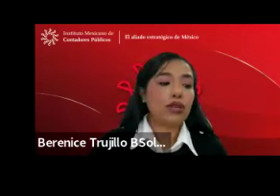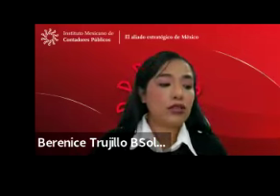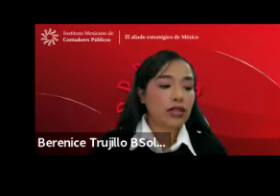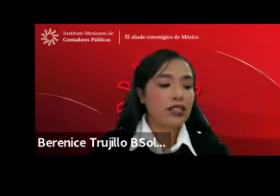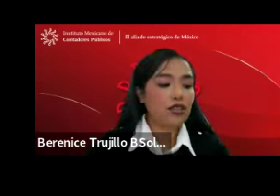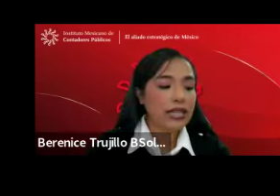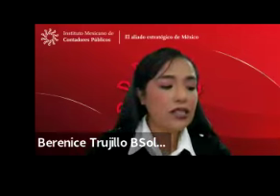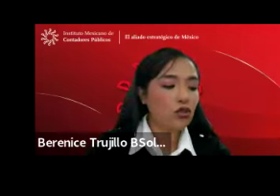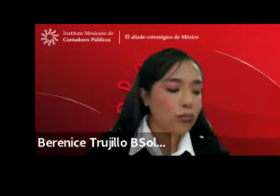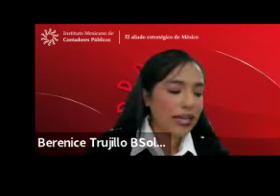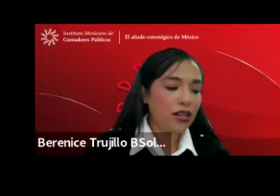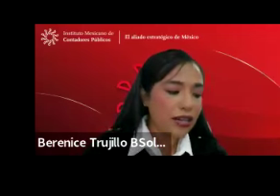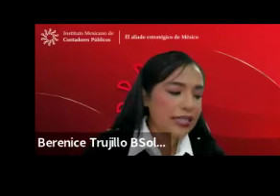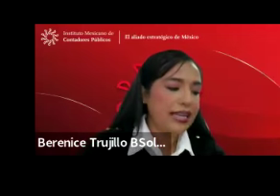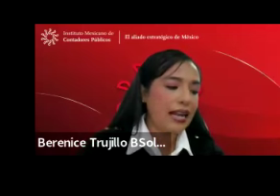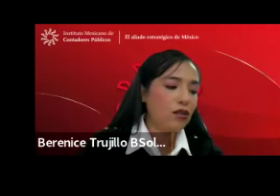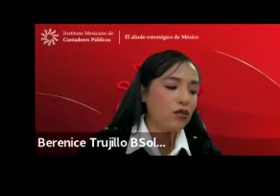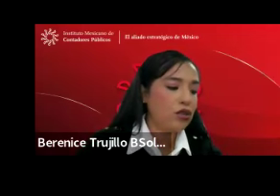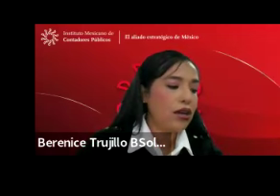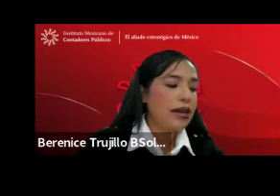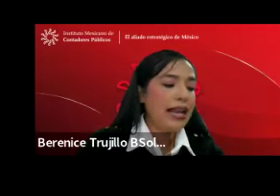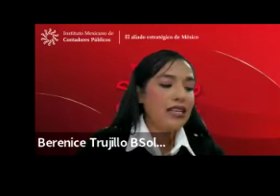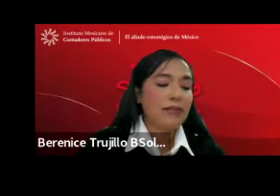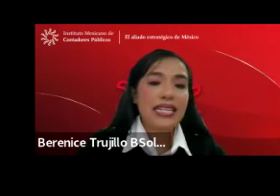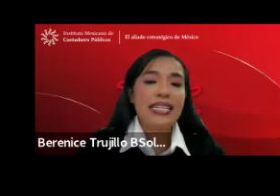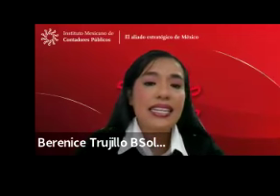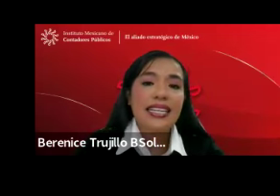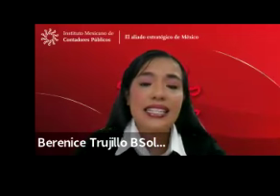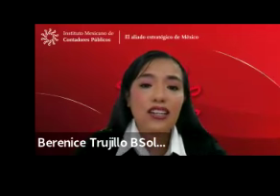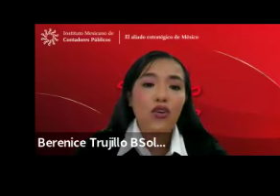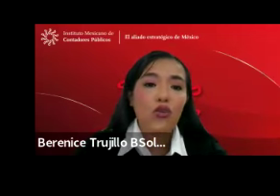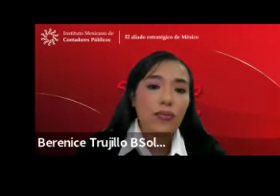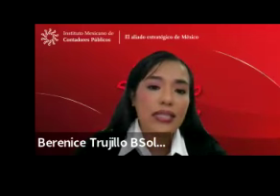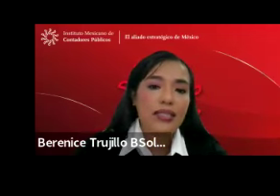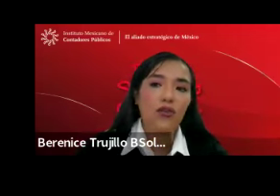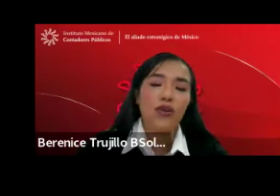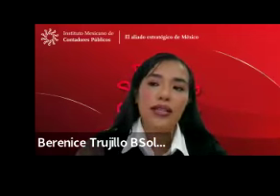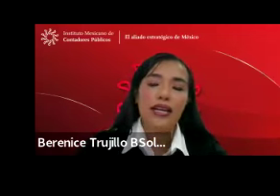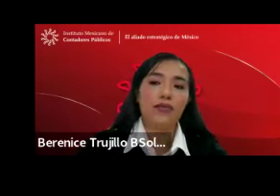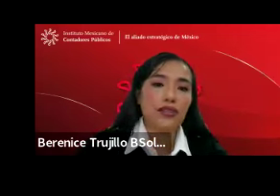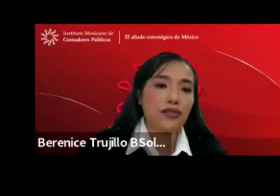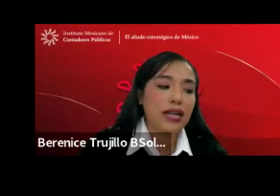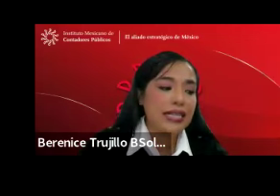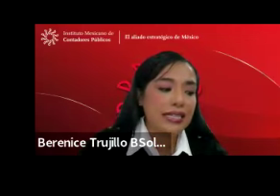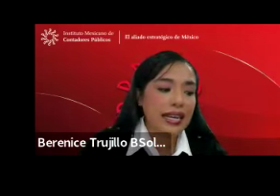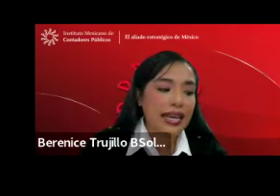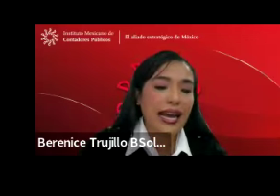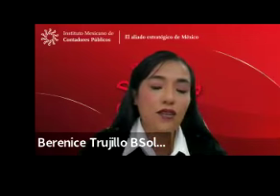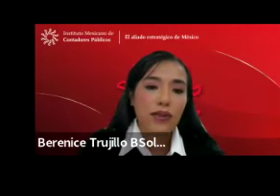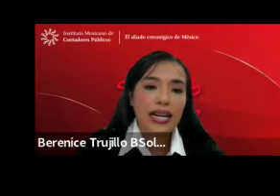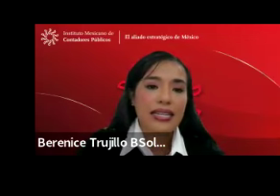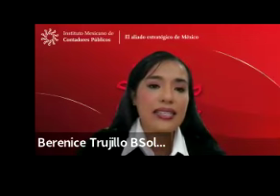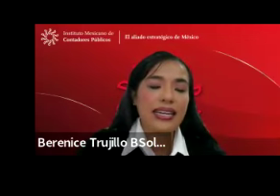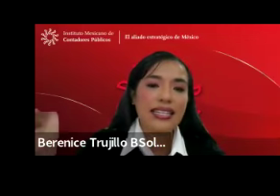tienen pues unas donaciones superiores a las 1,605 UMAS. Como ahorita lo mencionó la